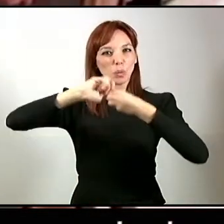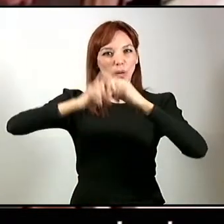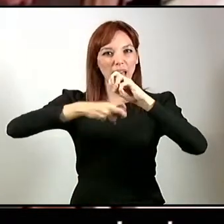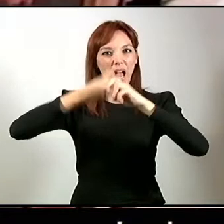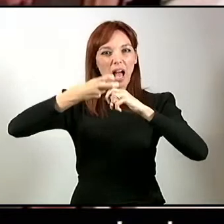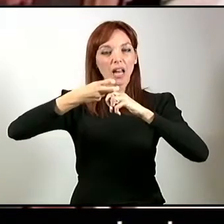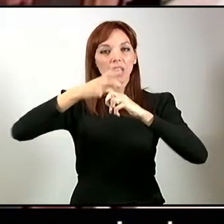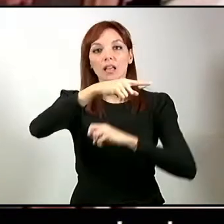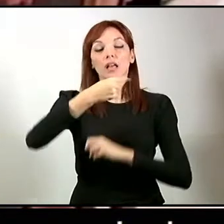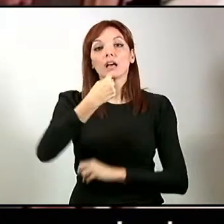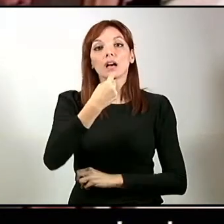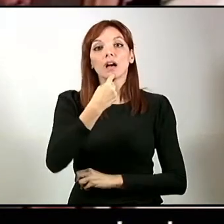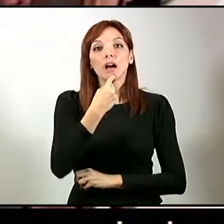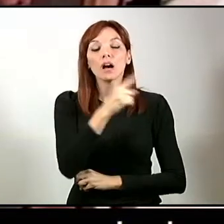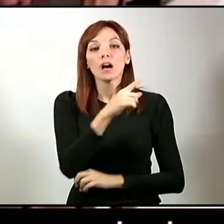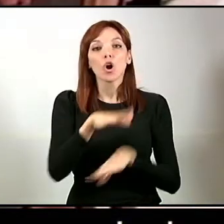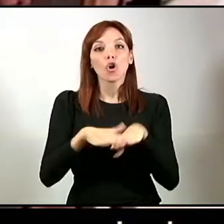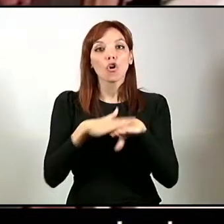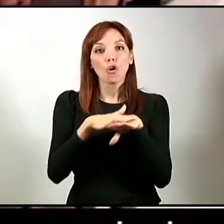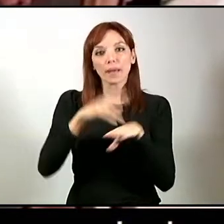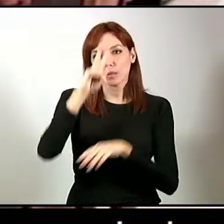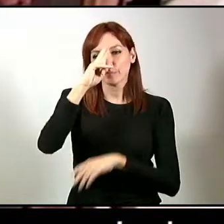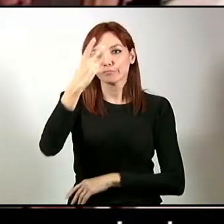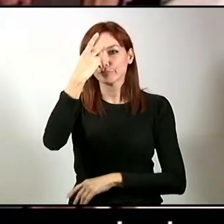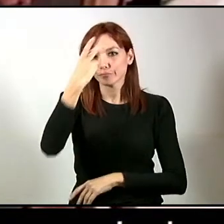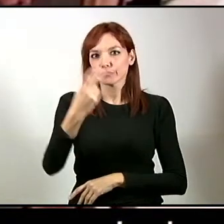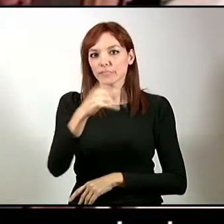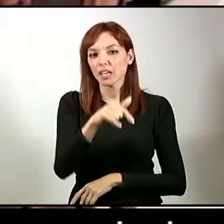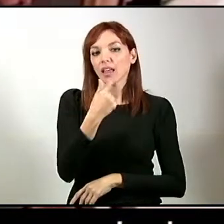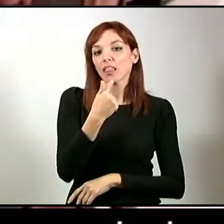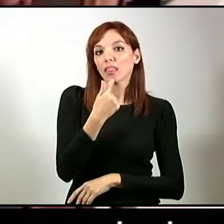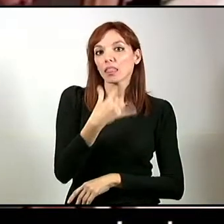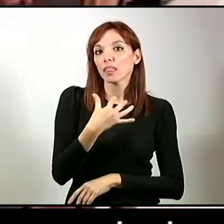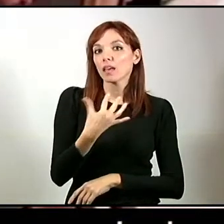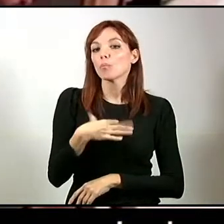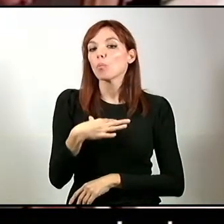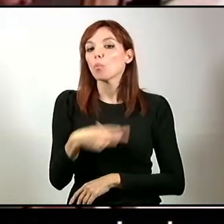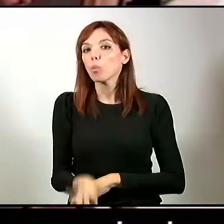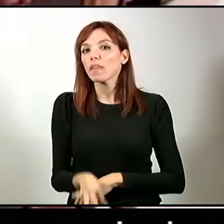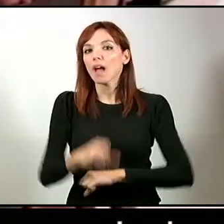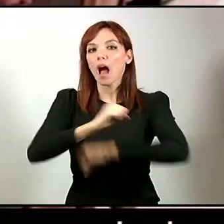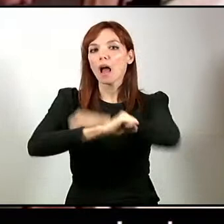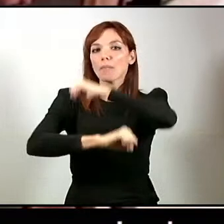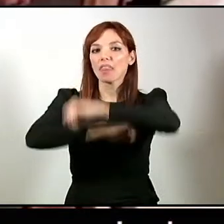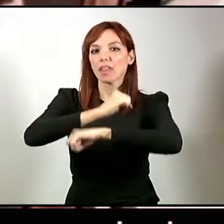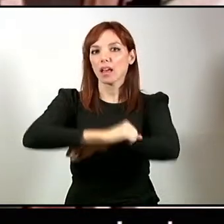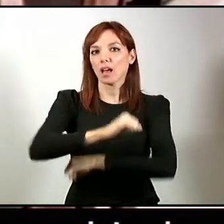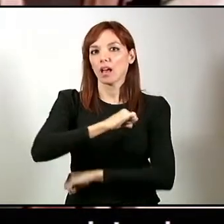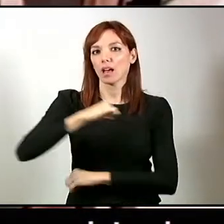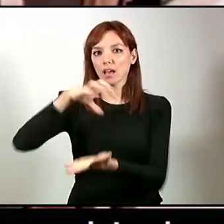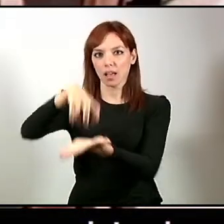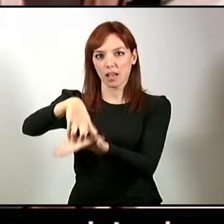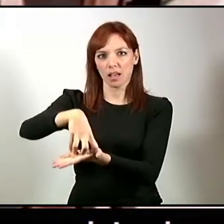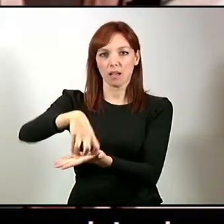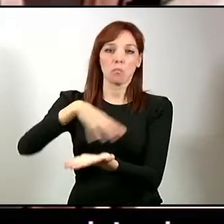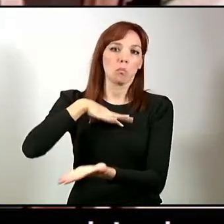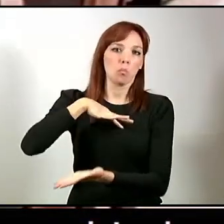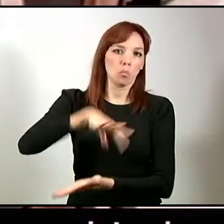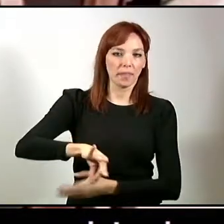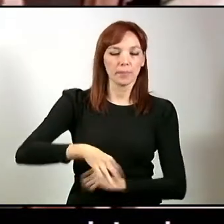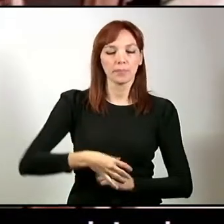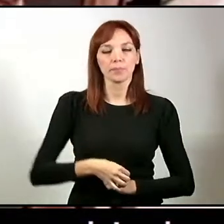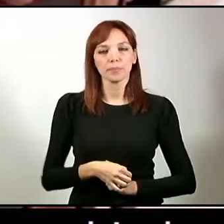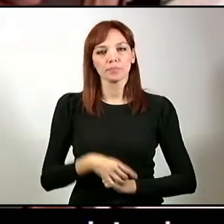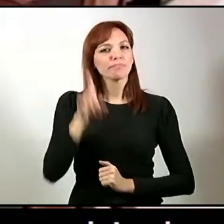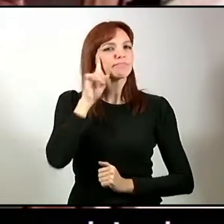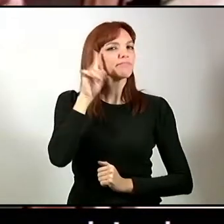postura del Gobierno ha cambiado y ahora plantean que sean en almacenes individualizados. No sé desde